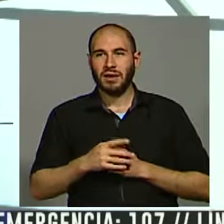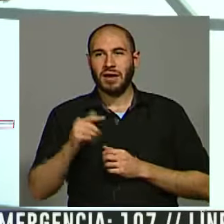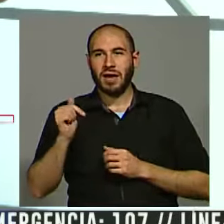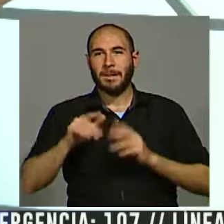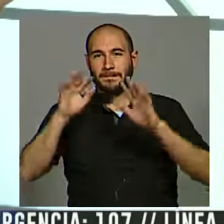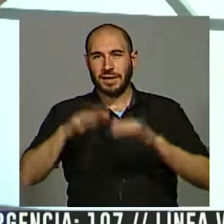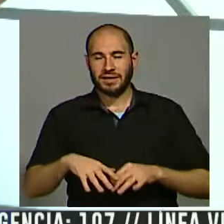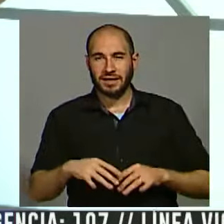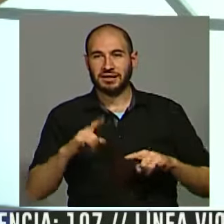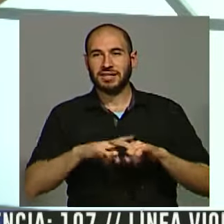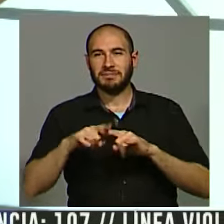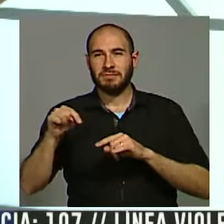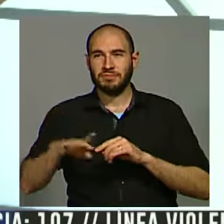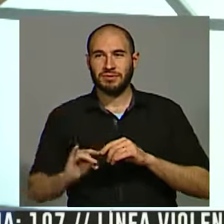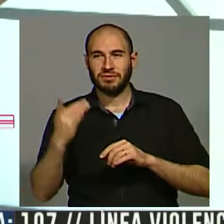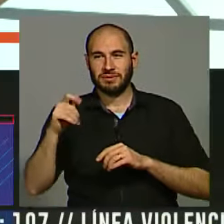sitio web,